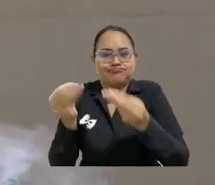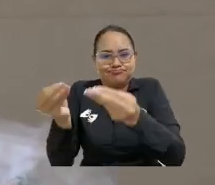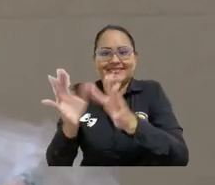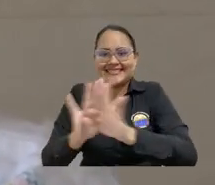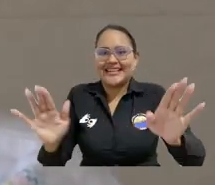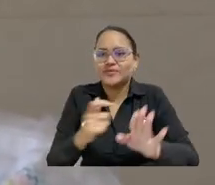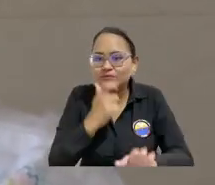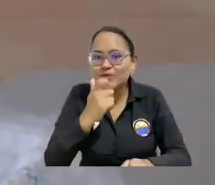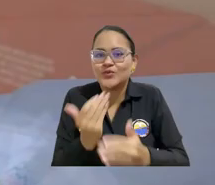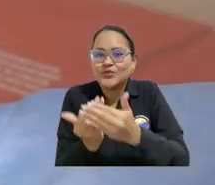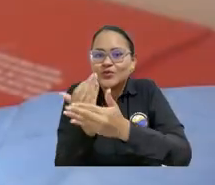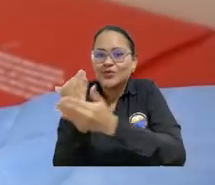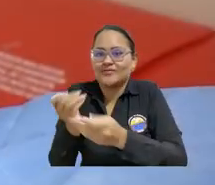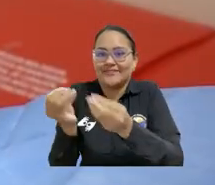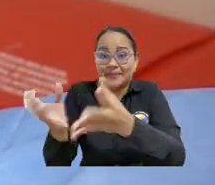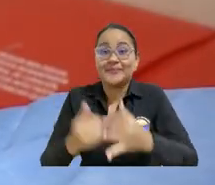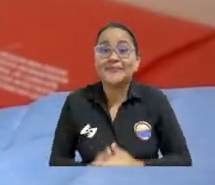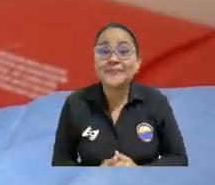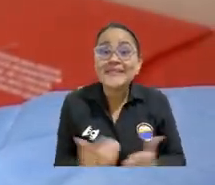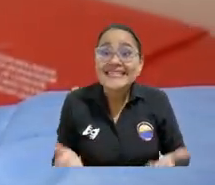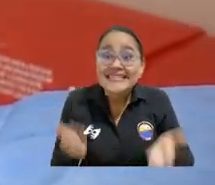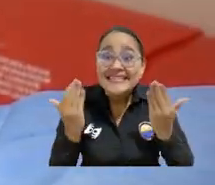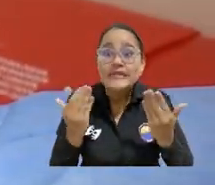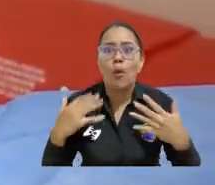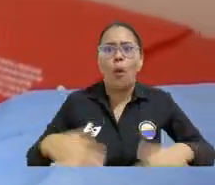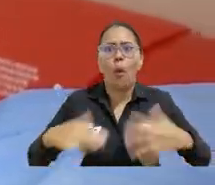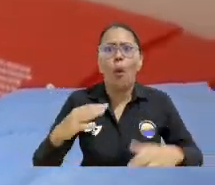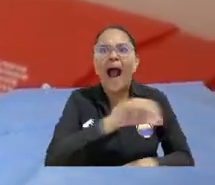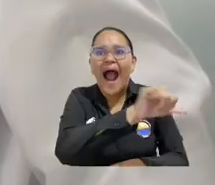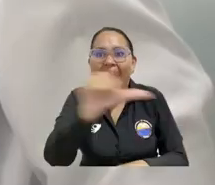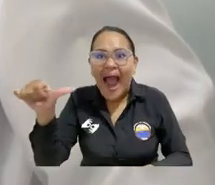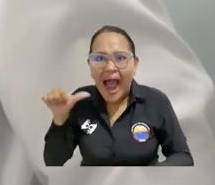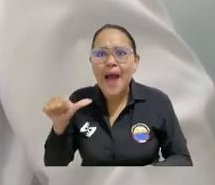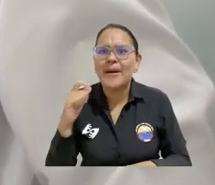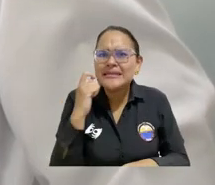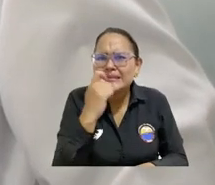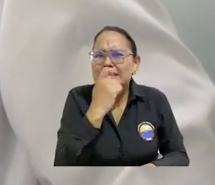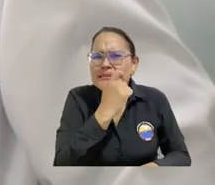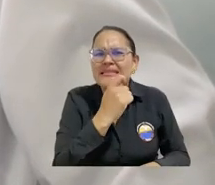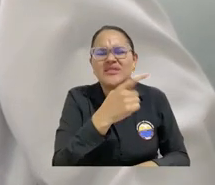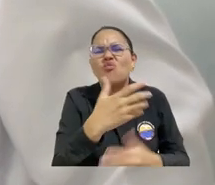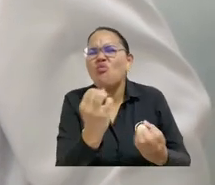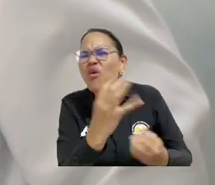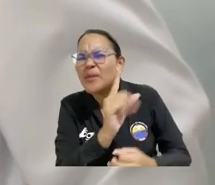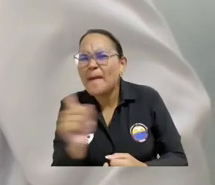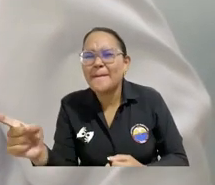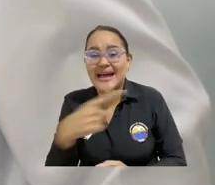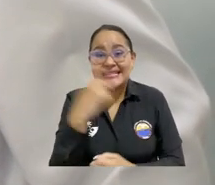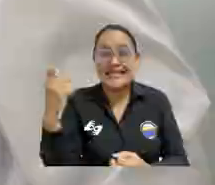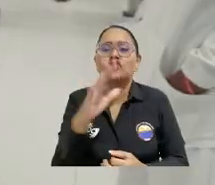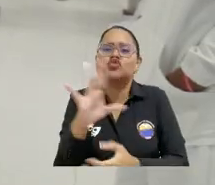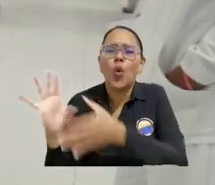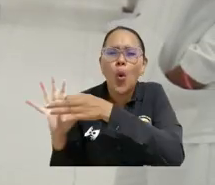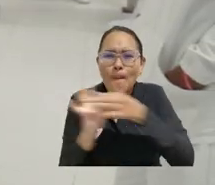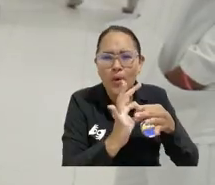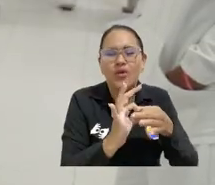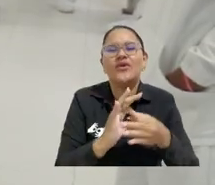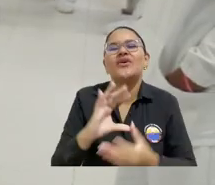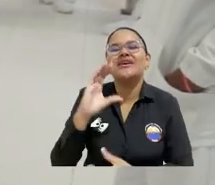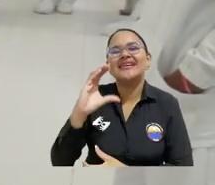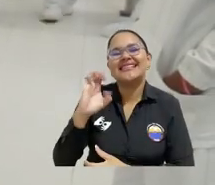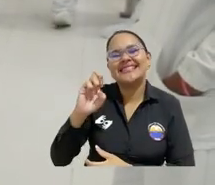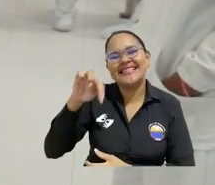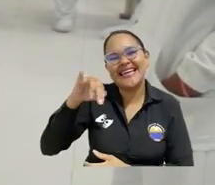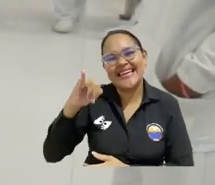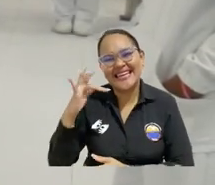la entrega final de la prótesis. La iniciativa, que hasta el momento ha beneficiado a 100 mujeres, se lleva a cabo en alianza estratégica con